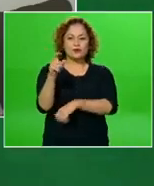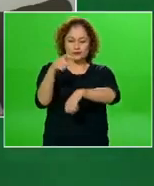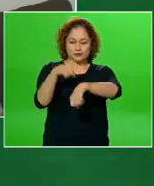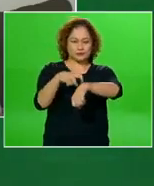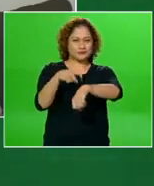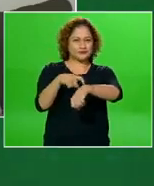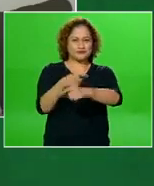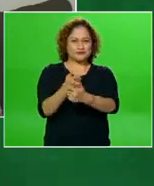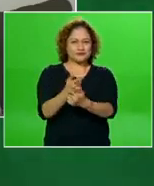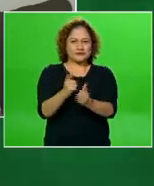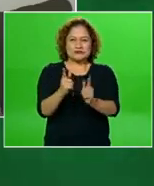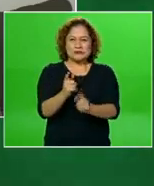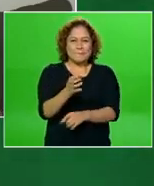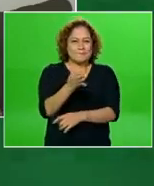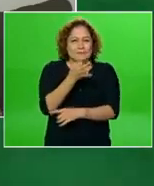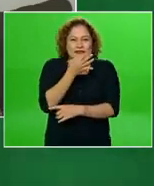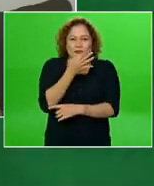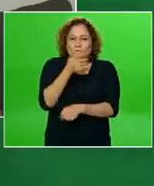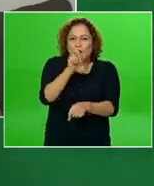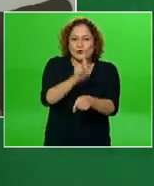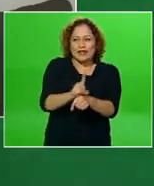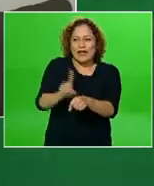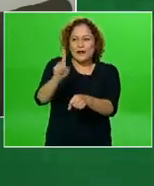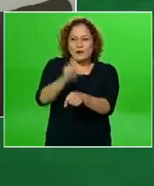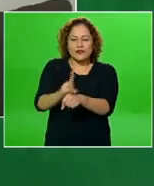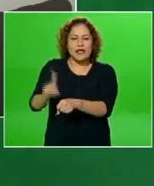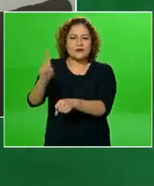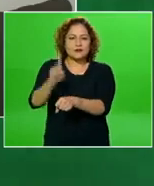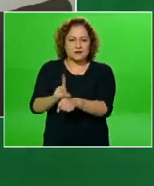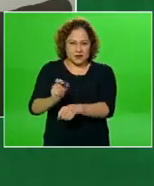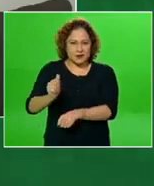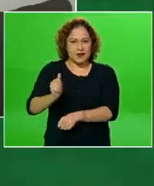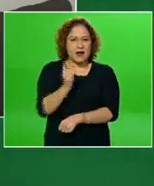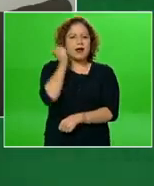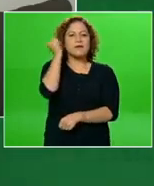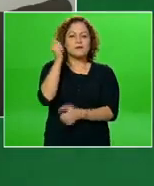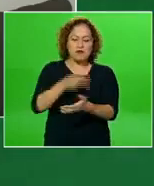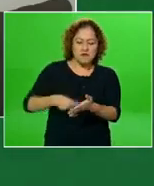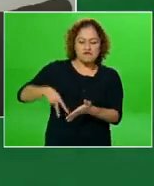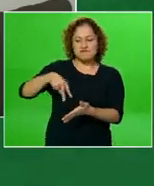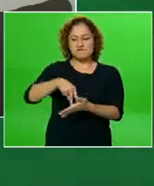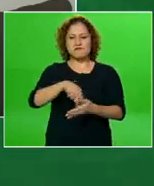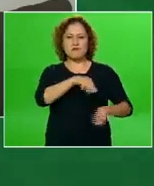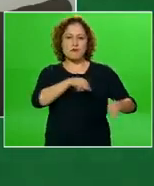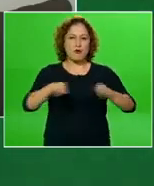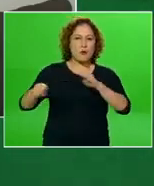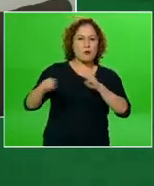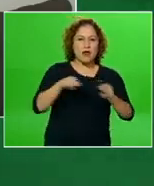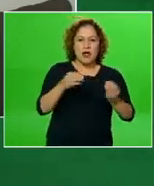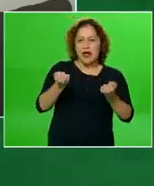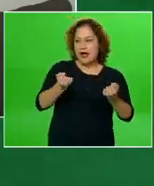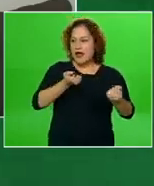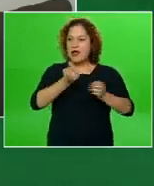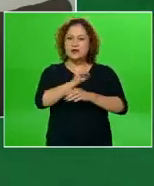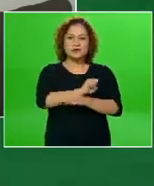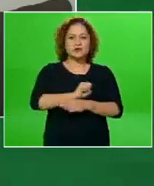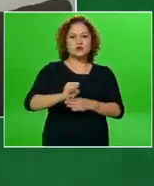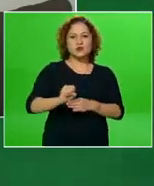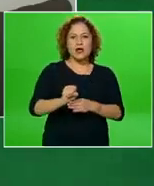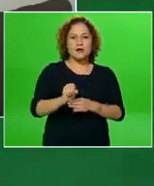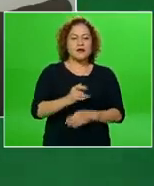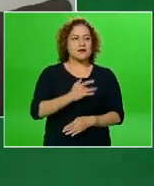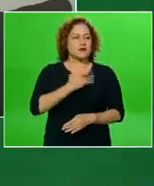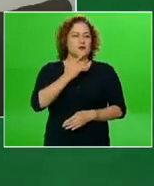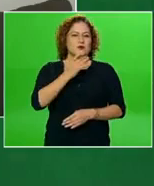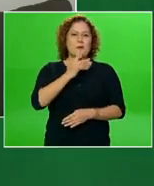unos minutos cada hora para moverse para poder sentirnos mejor y tener un mejor